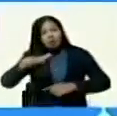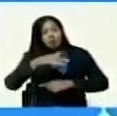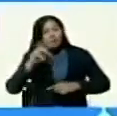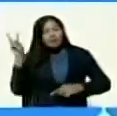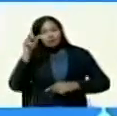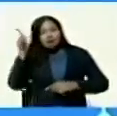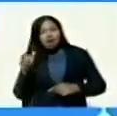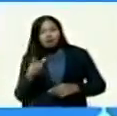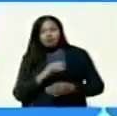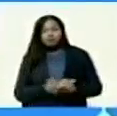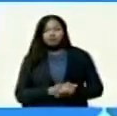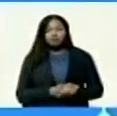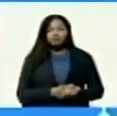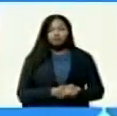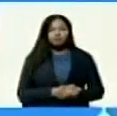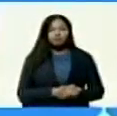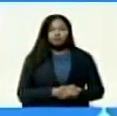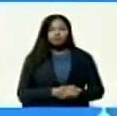venezolano.